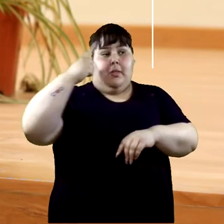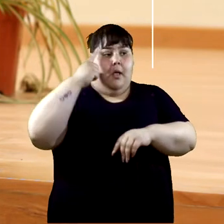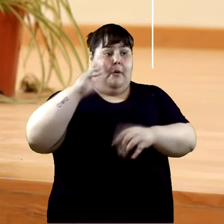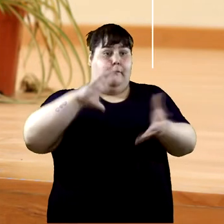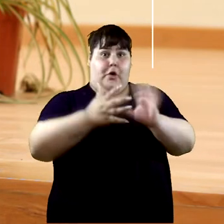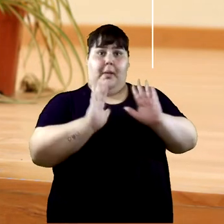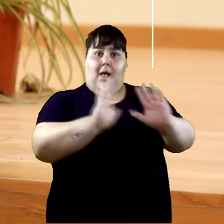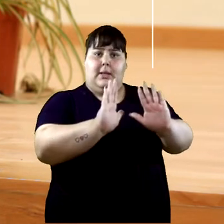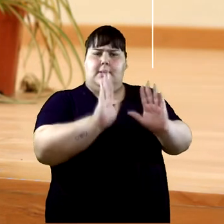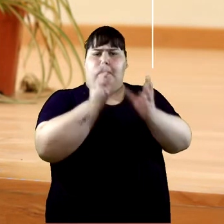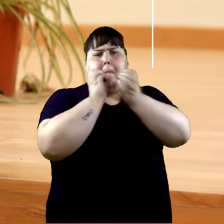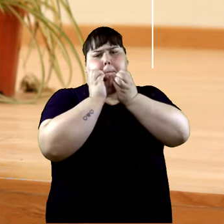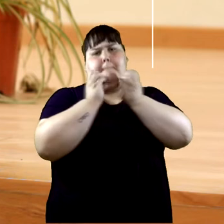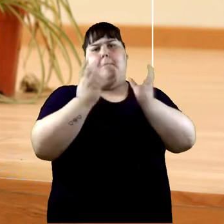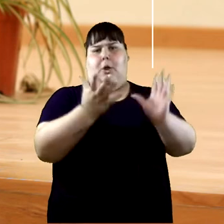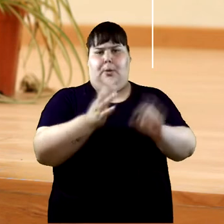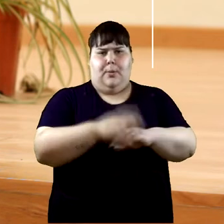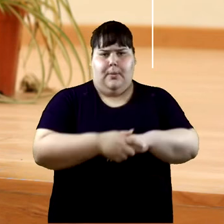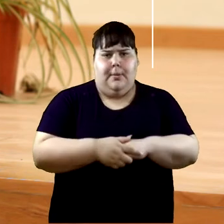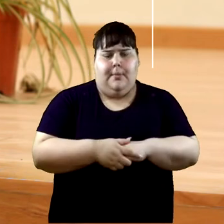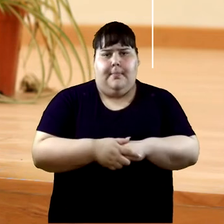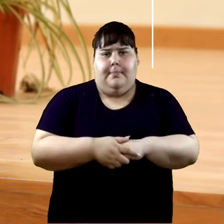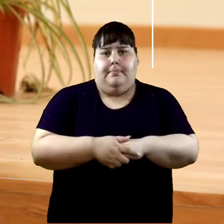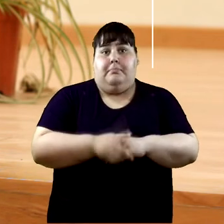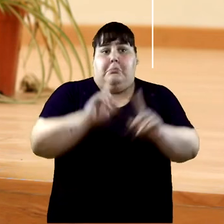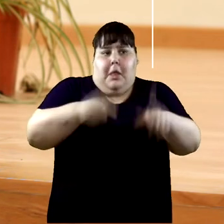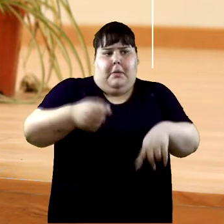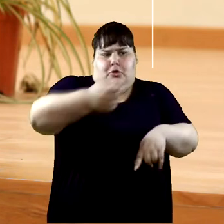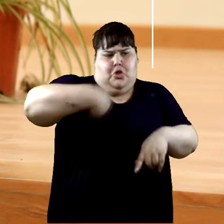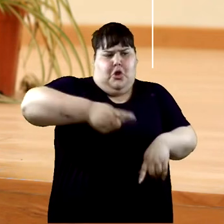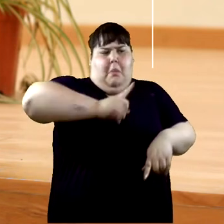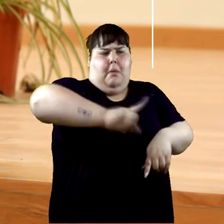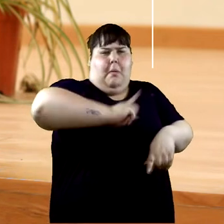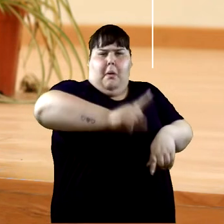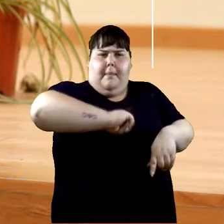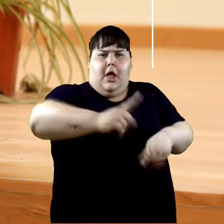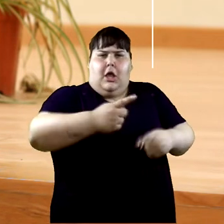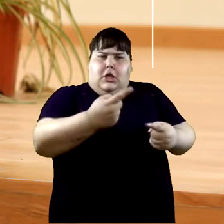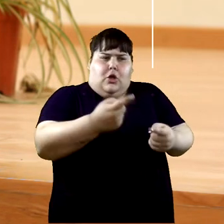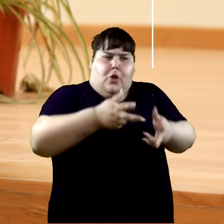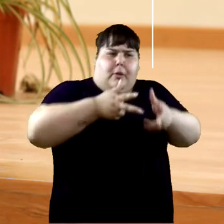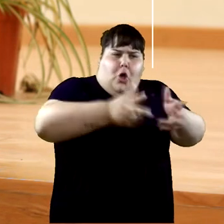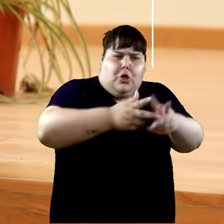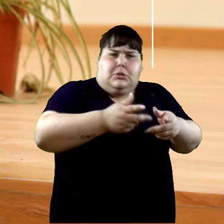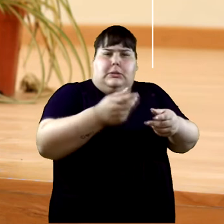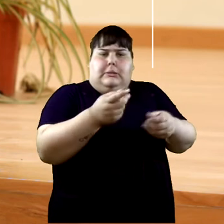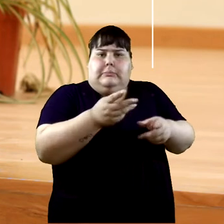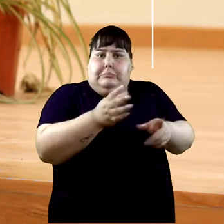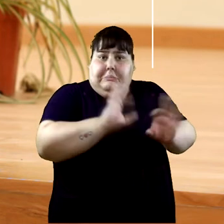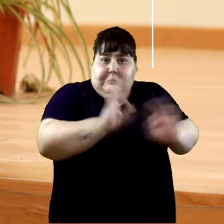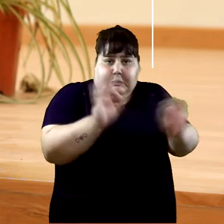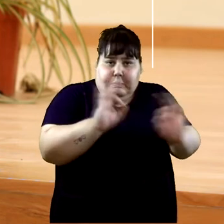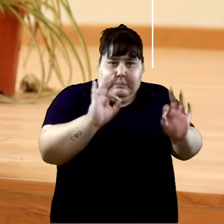que es la como la vía más más adecuada para que sin ningún imponer que